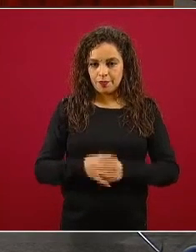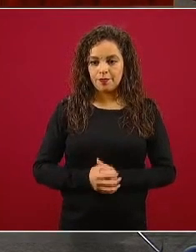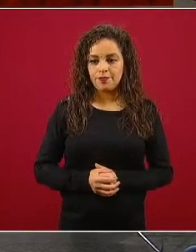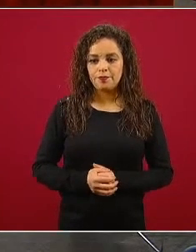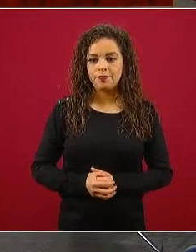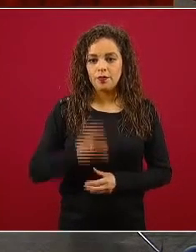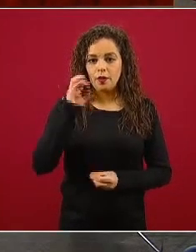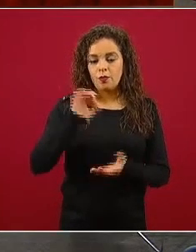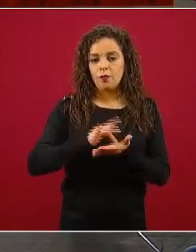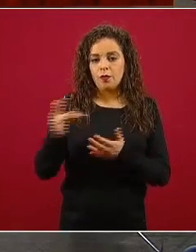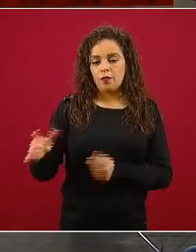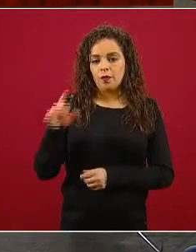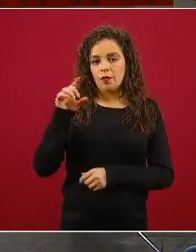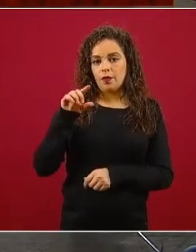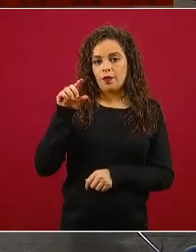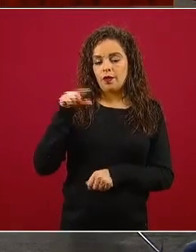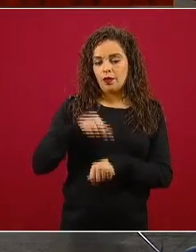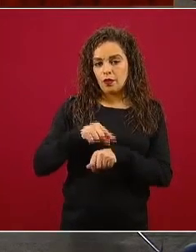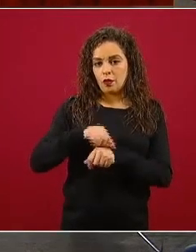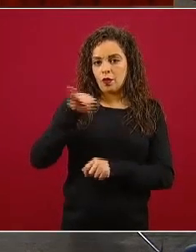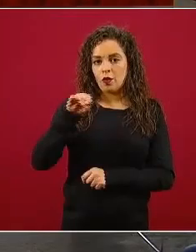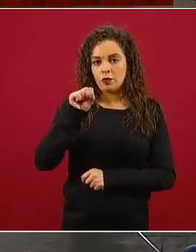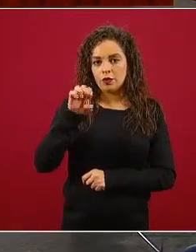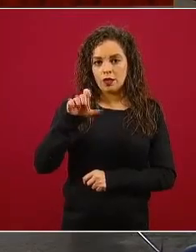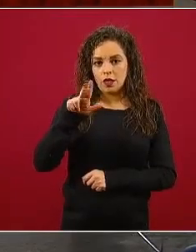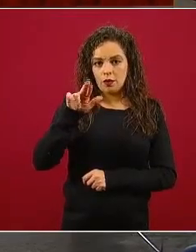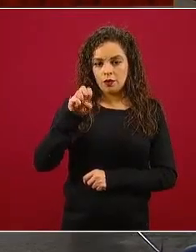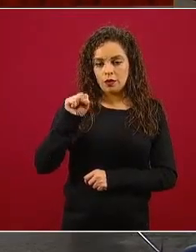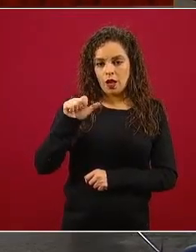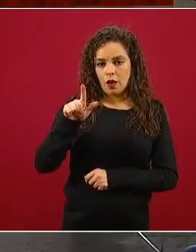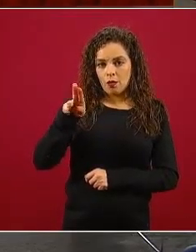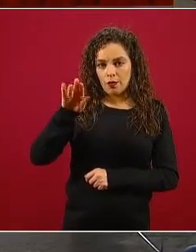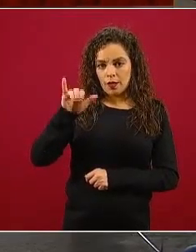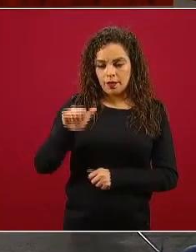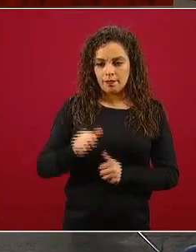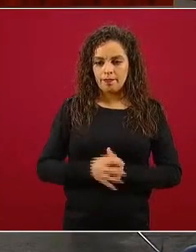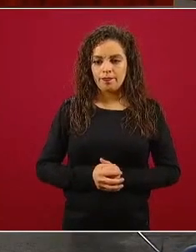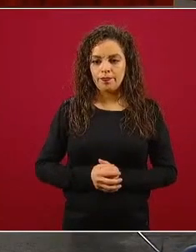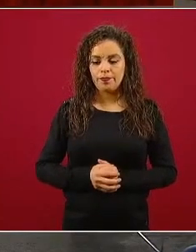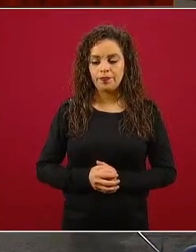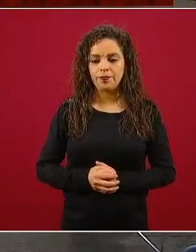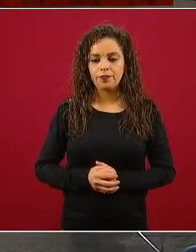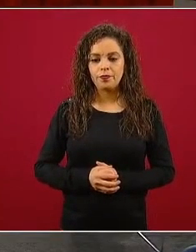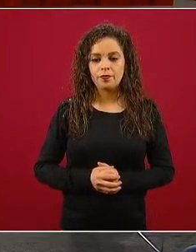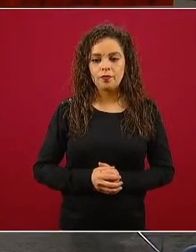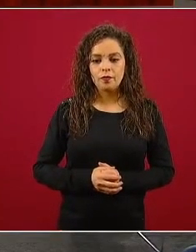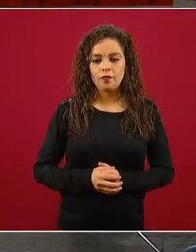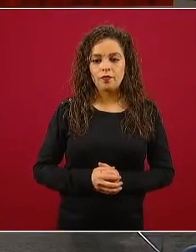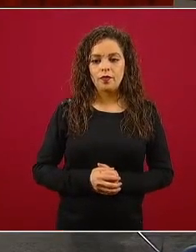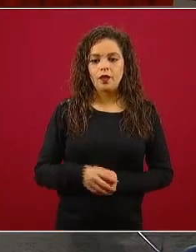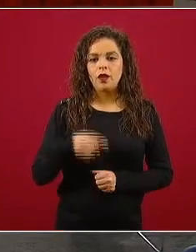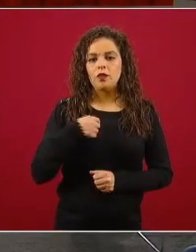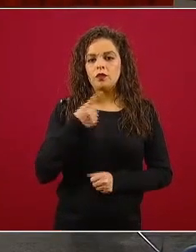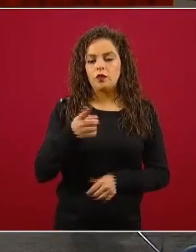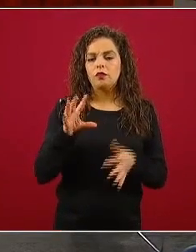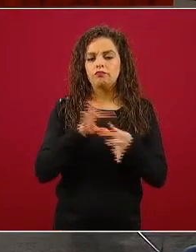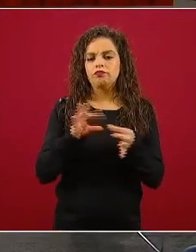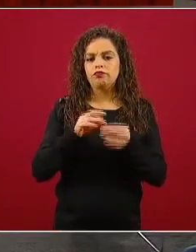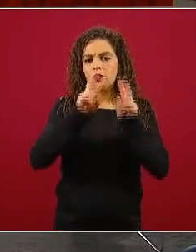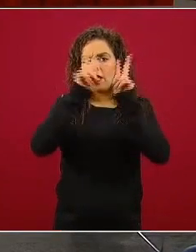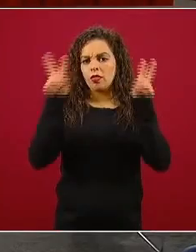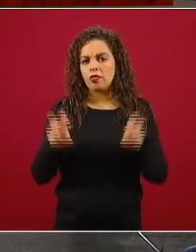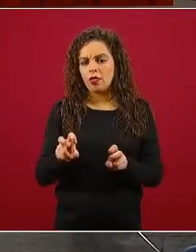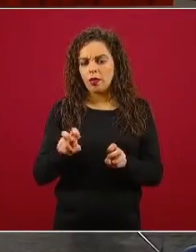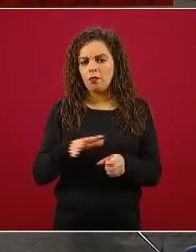Muchas gracias, doctor José Luis Alomía. Yo voy a abordar un par de temas que están relacionados